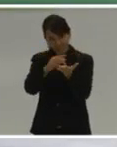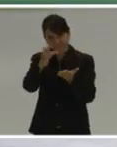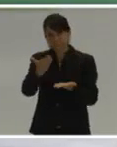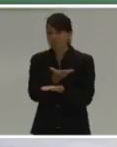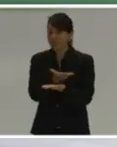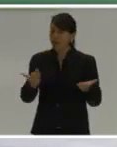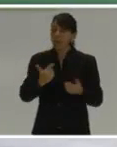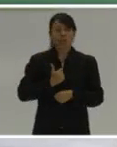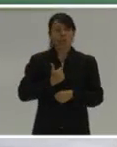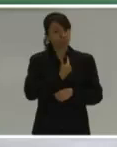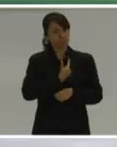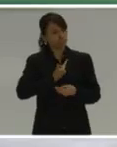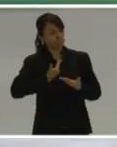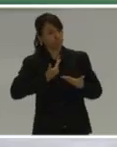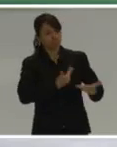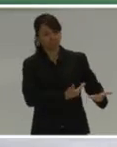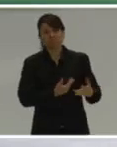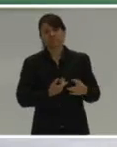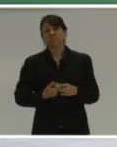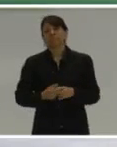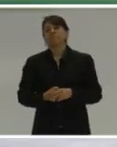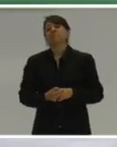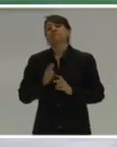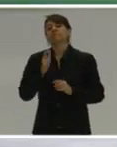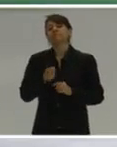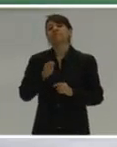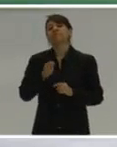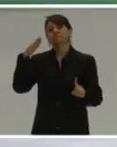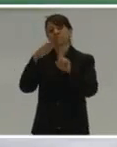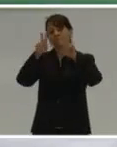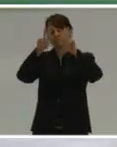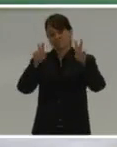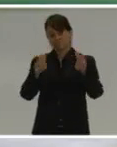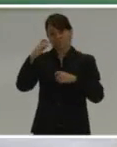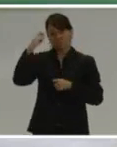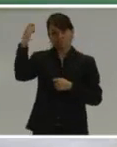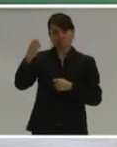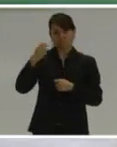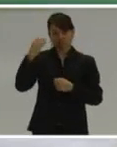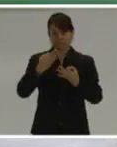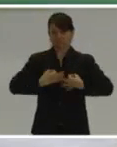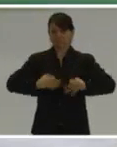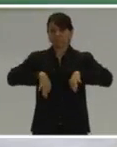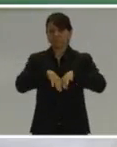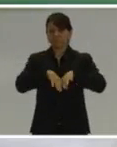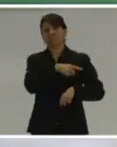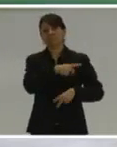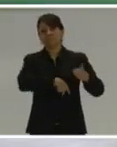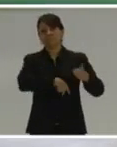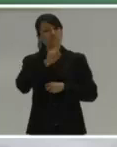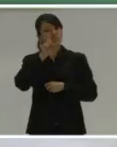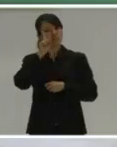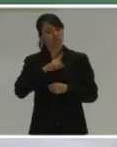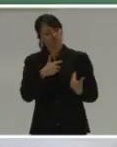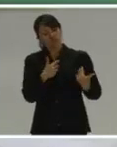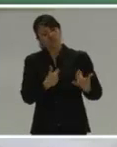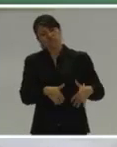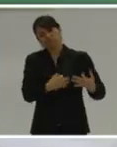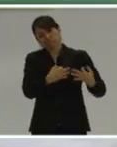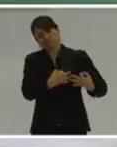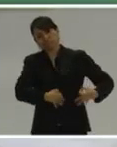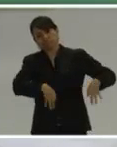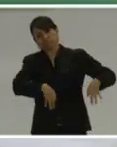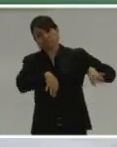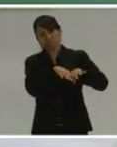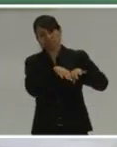todas y a todos ustedes la conferencia magistral que dictará nuestra distinguida invitada. Se trata de la